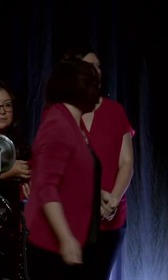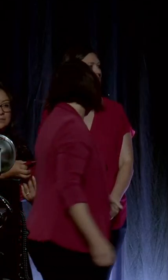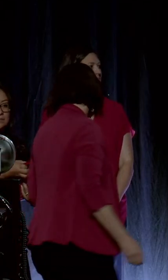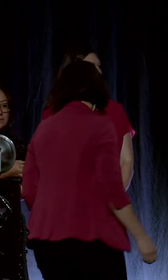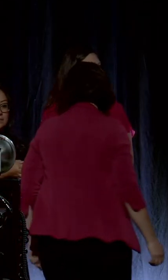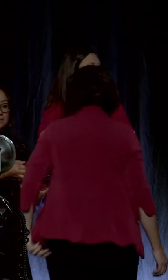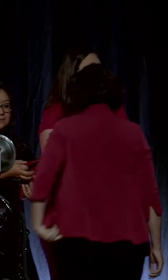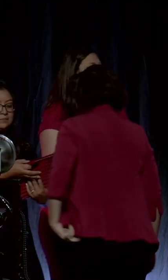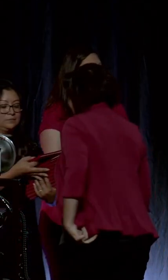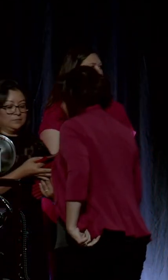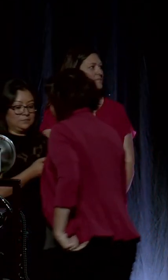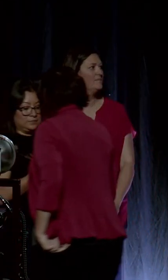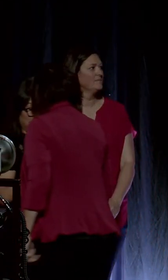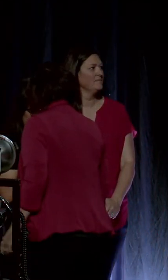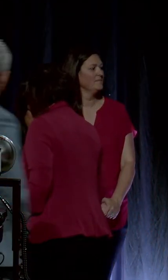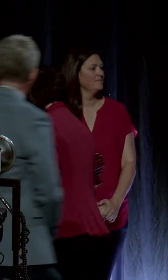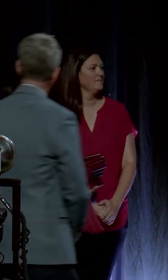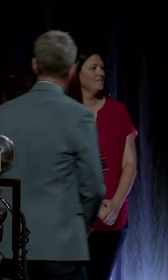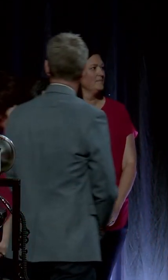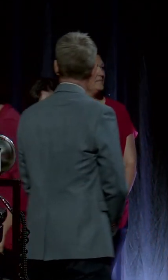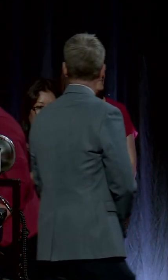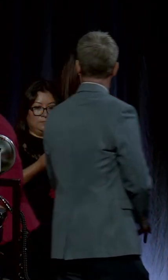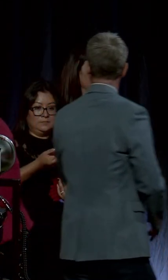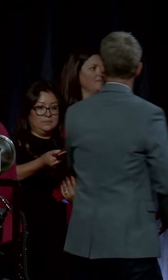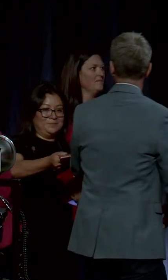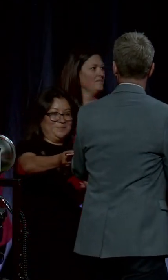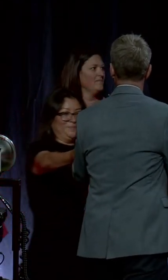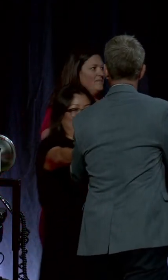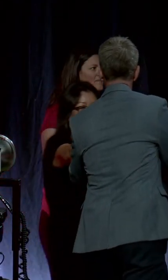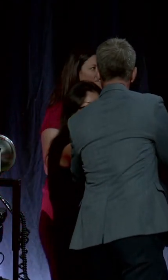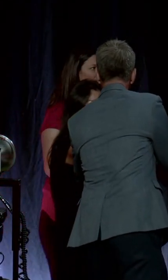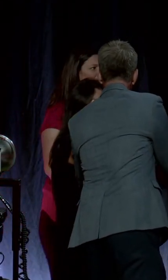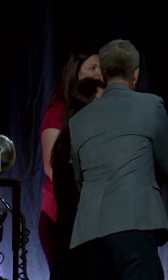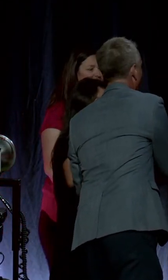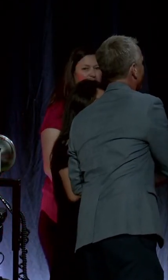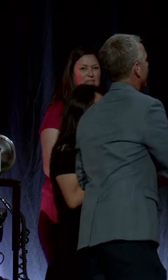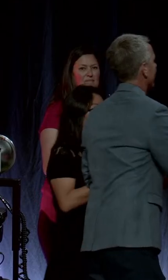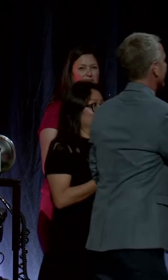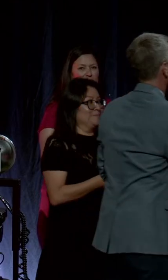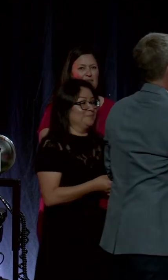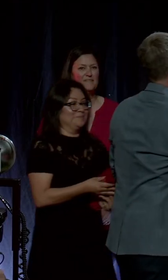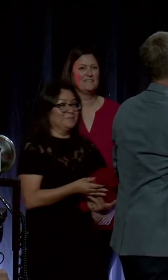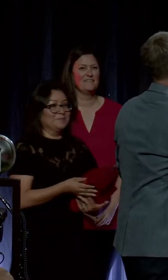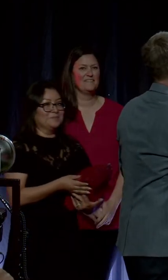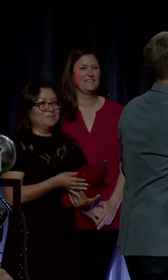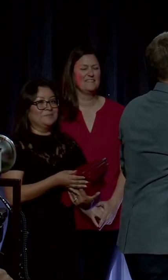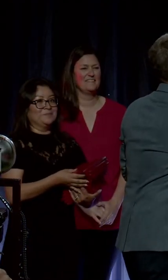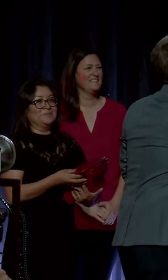Talofa Malafu.